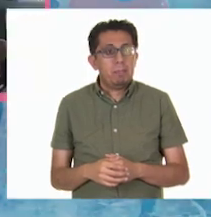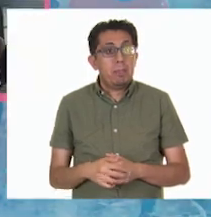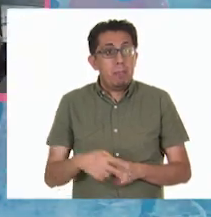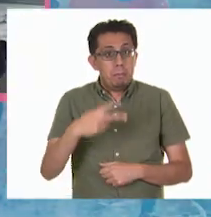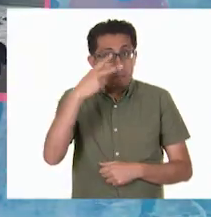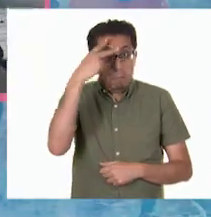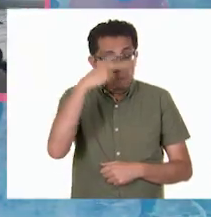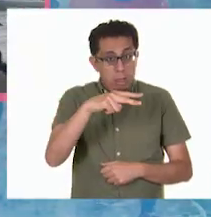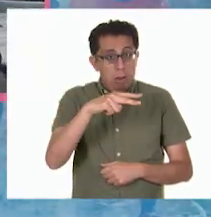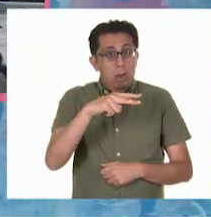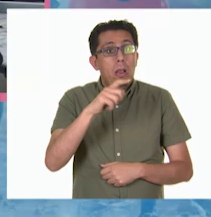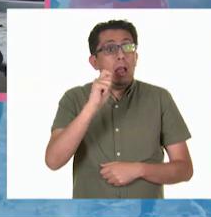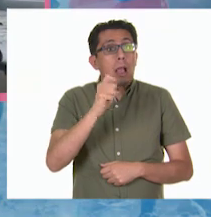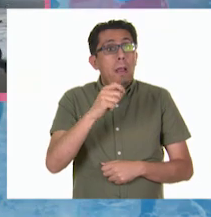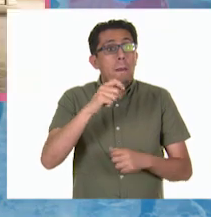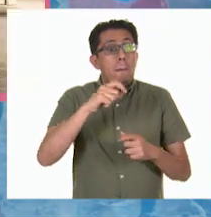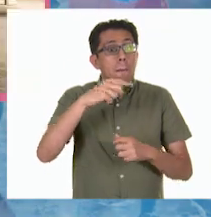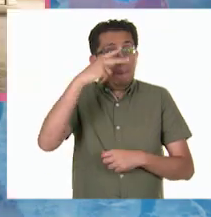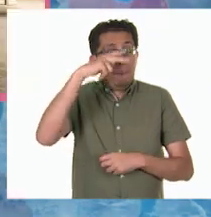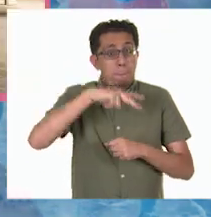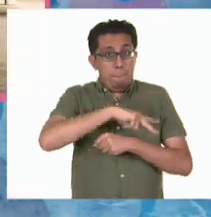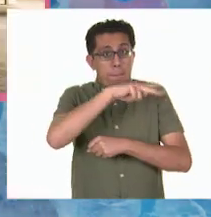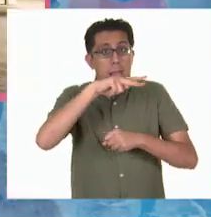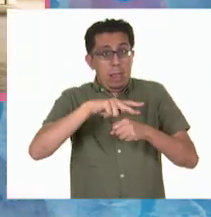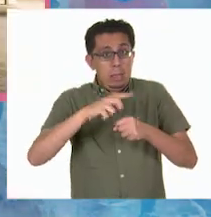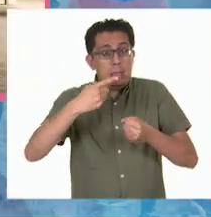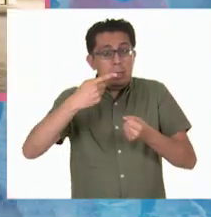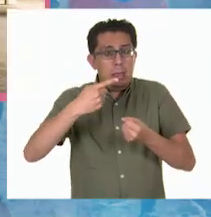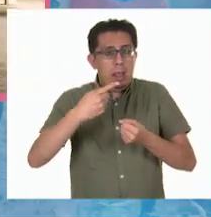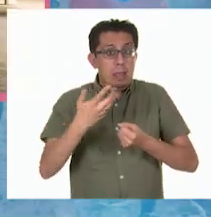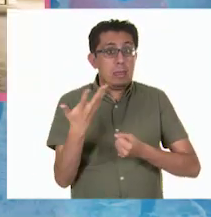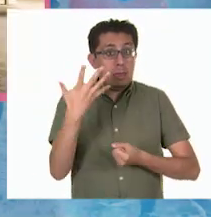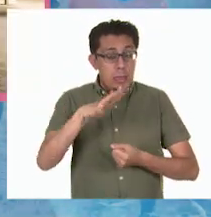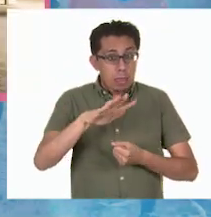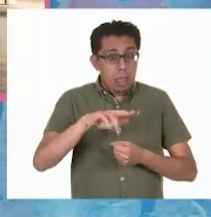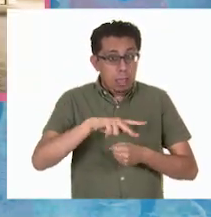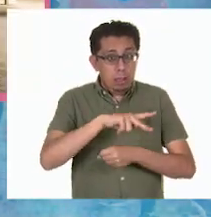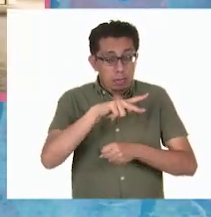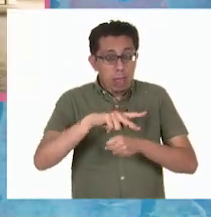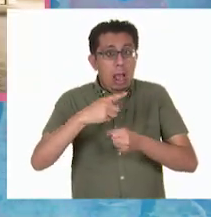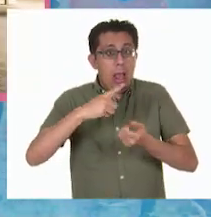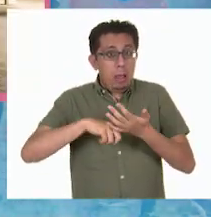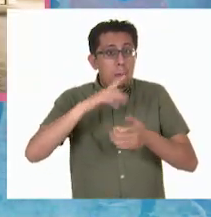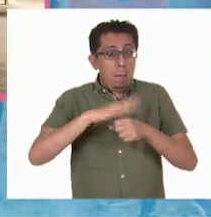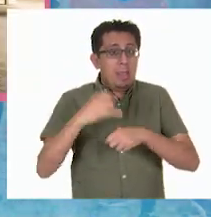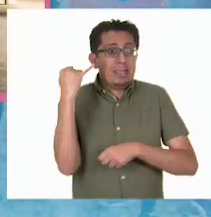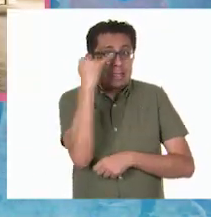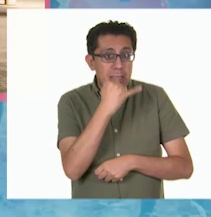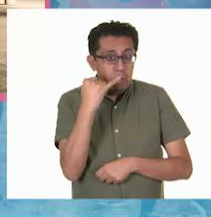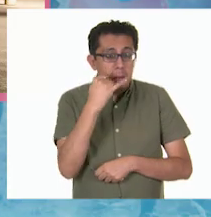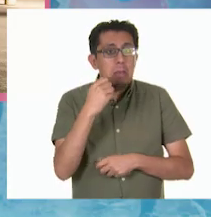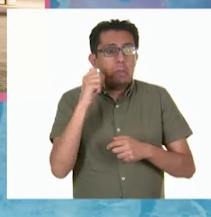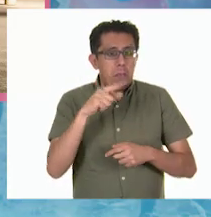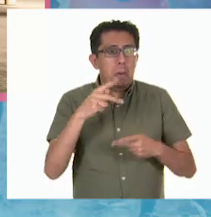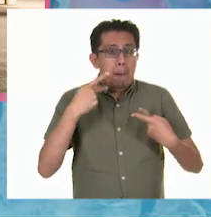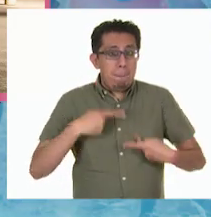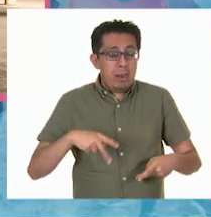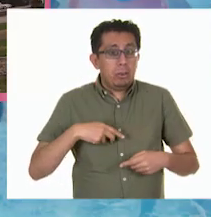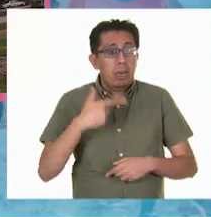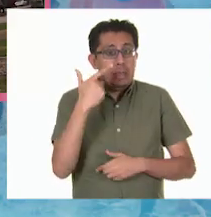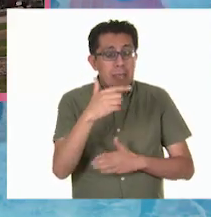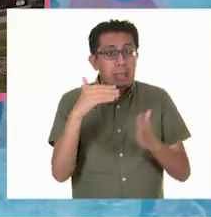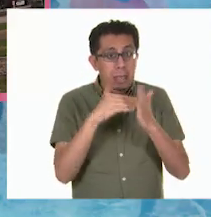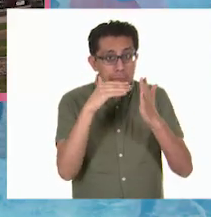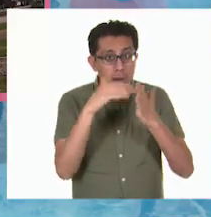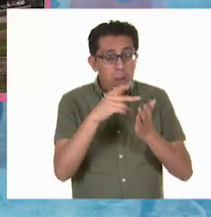México es uno de los 10 países con más lenguas originarias y con el mayor número de hablantes, más de 7 millones. En la Ciudad de